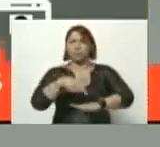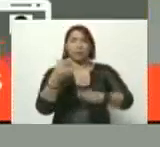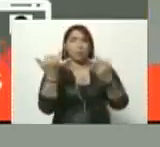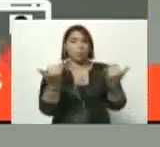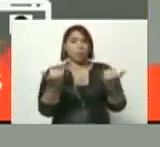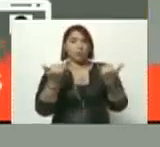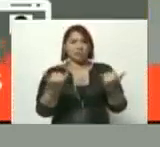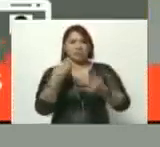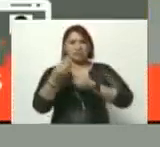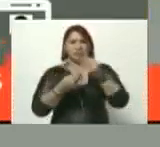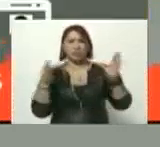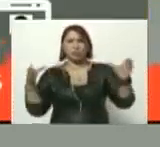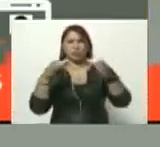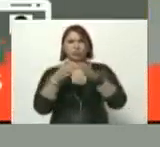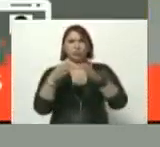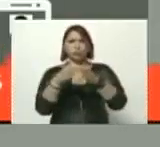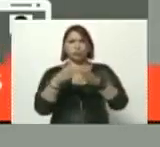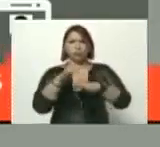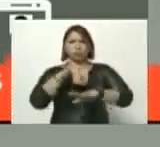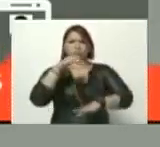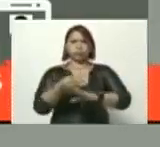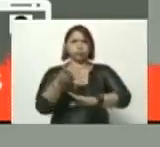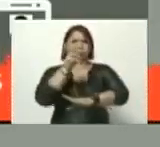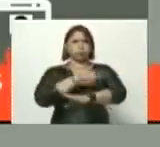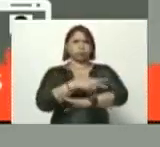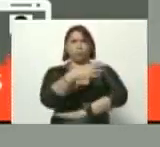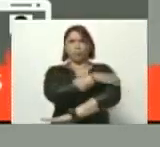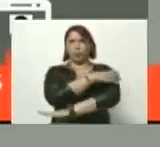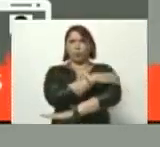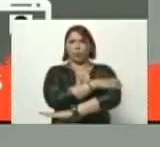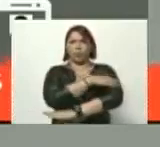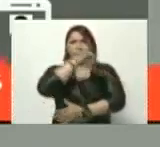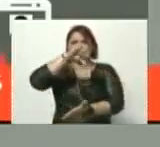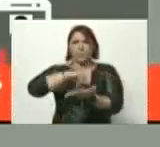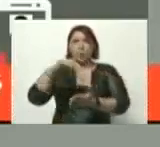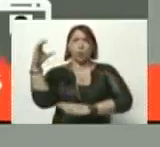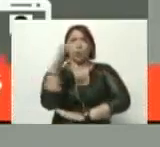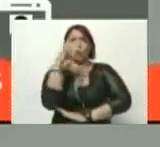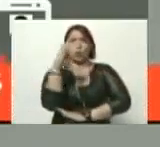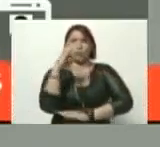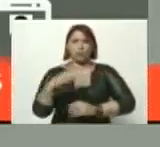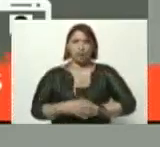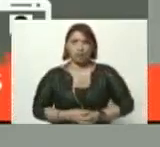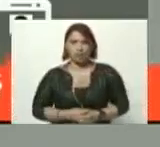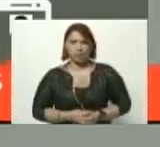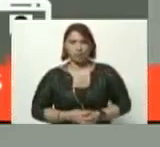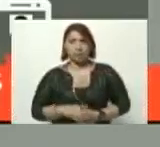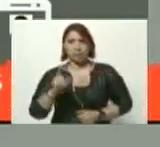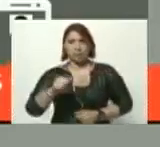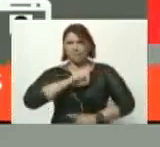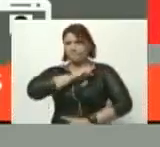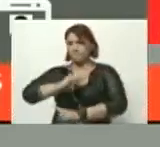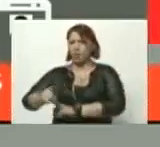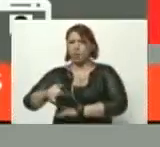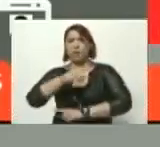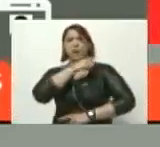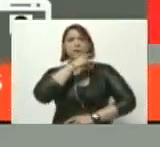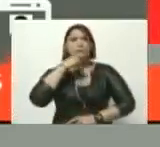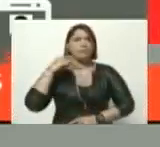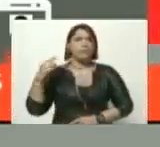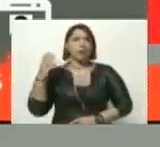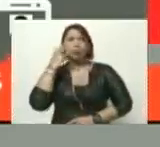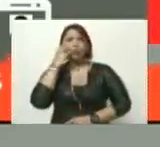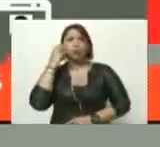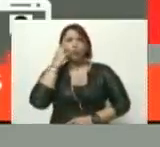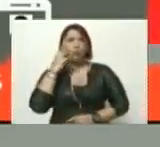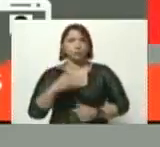Recientemente hicieron una reunión de extremistas en Bogotá y recibieron la orden de Iván Duque